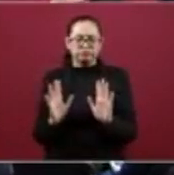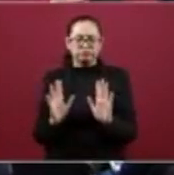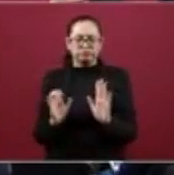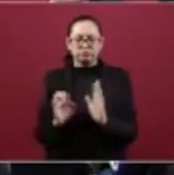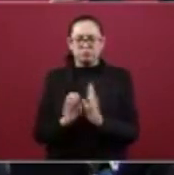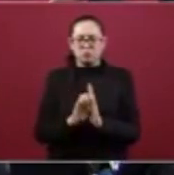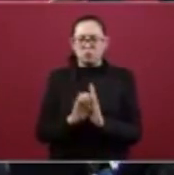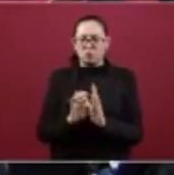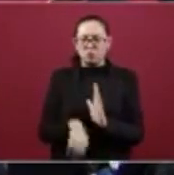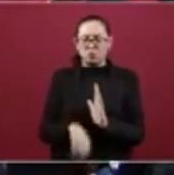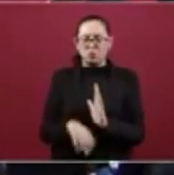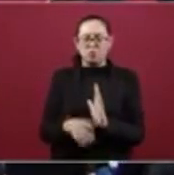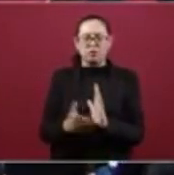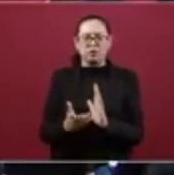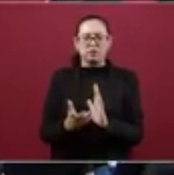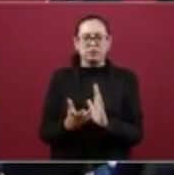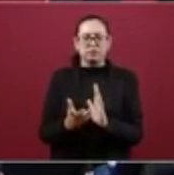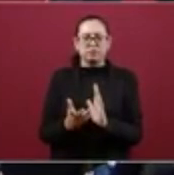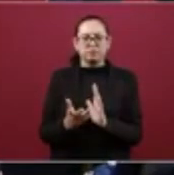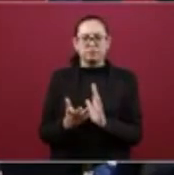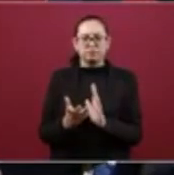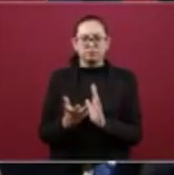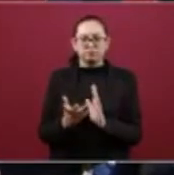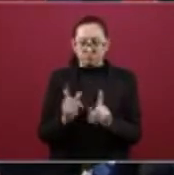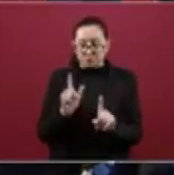que se critique